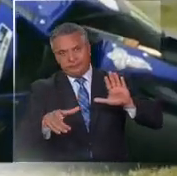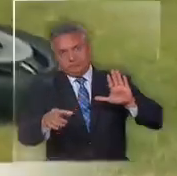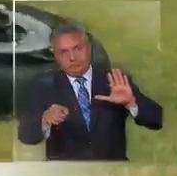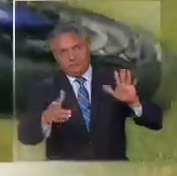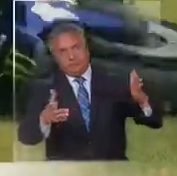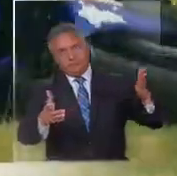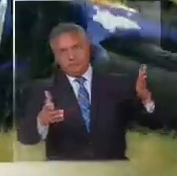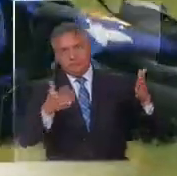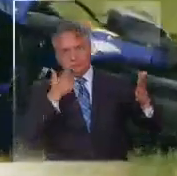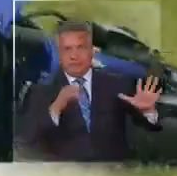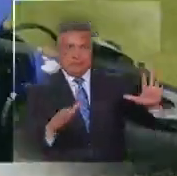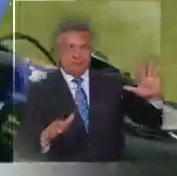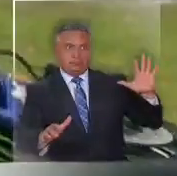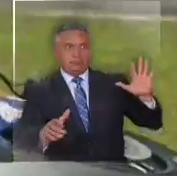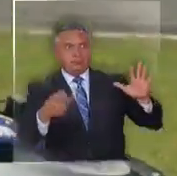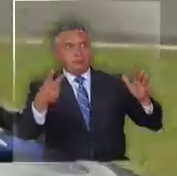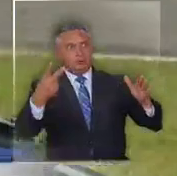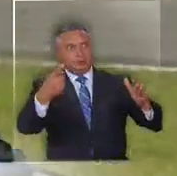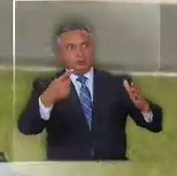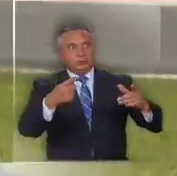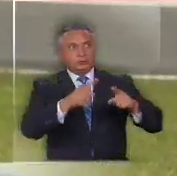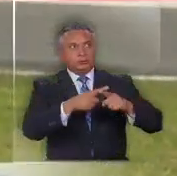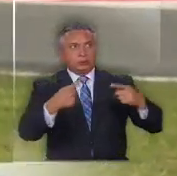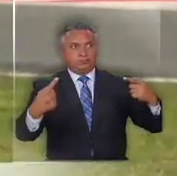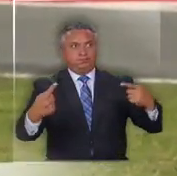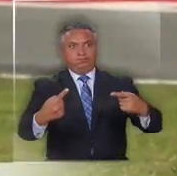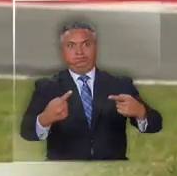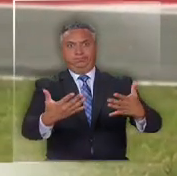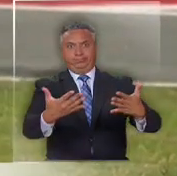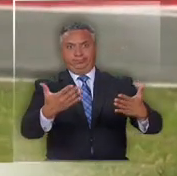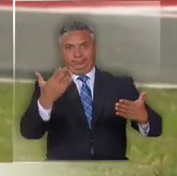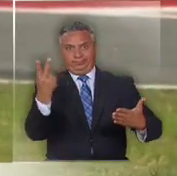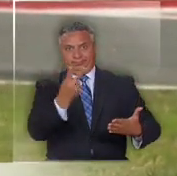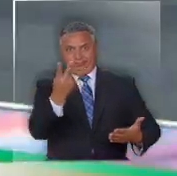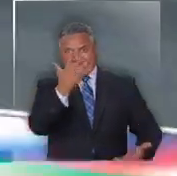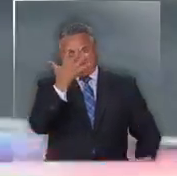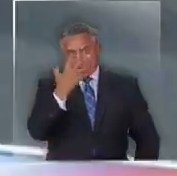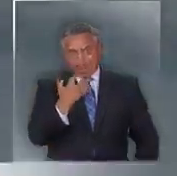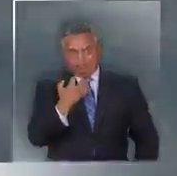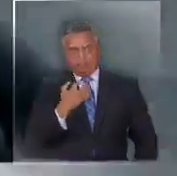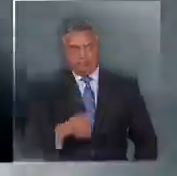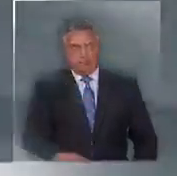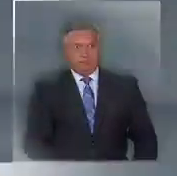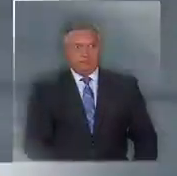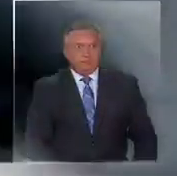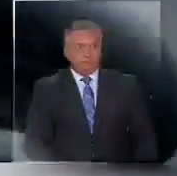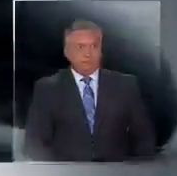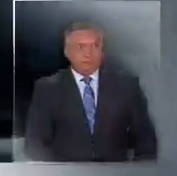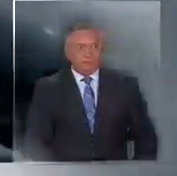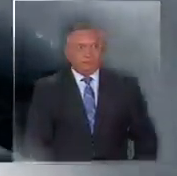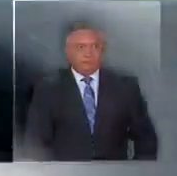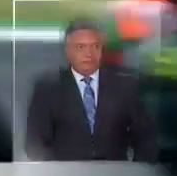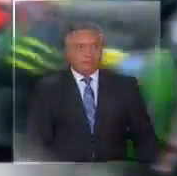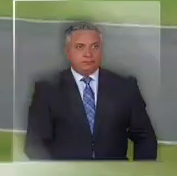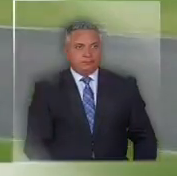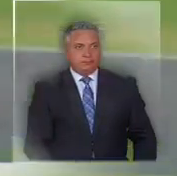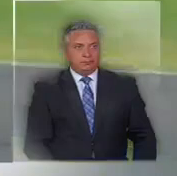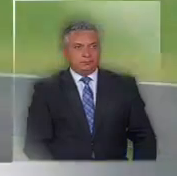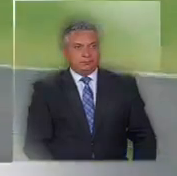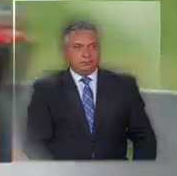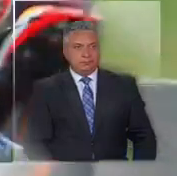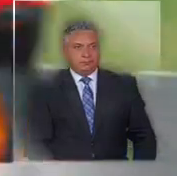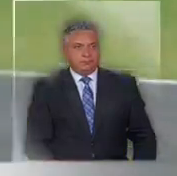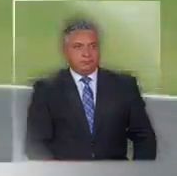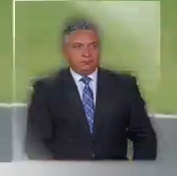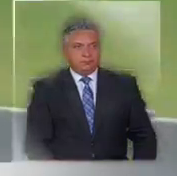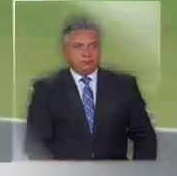se levanta. Guerra desatada entre los dos pilotos más populares del circuito, el broche de una carrera con locura de Márquez. Incluso al final, el mismo